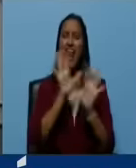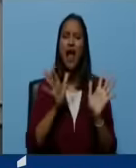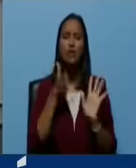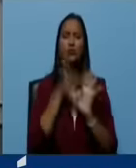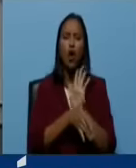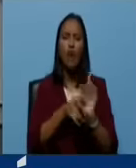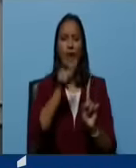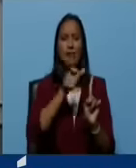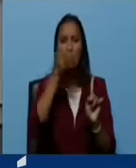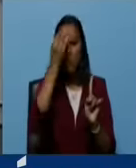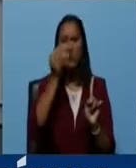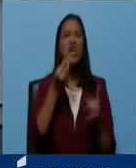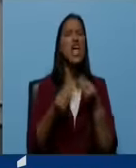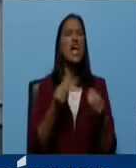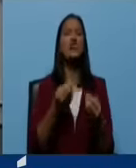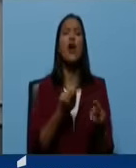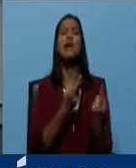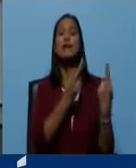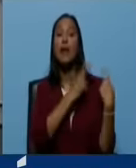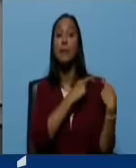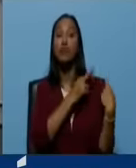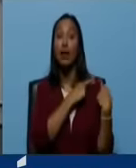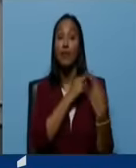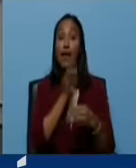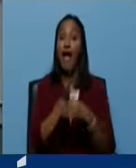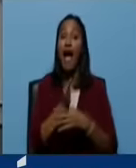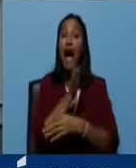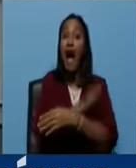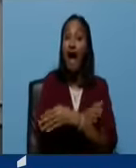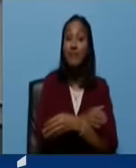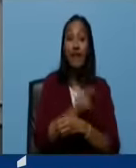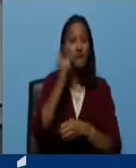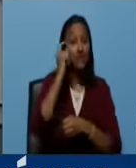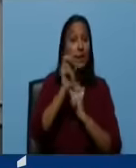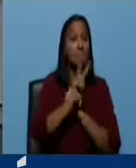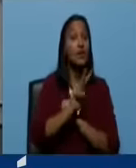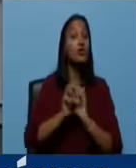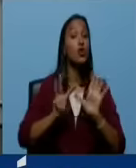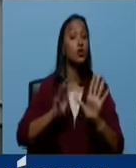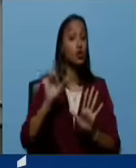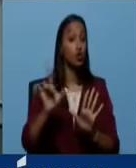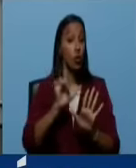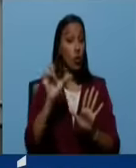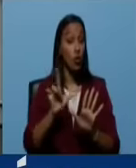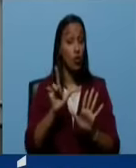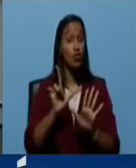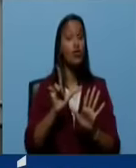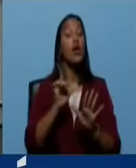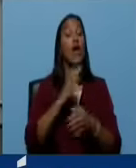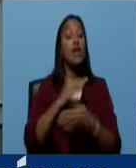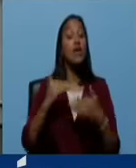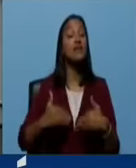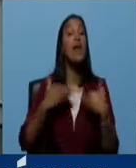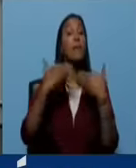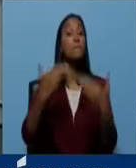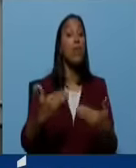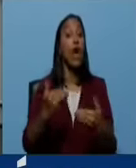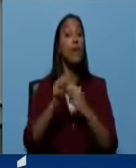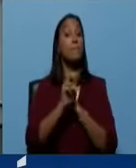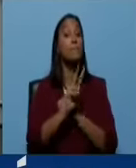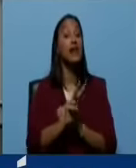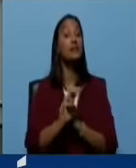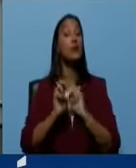responsabilidad en el antes del 28 de julio, durante el 28 de julio y después del 28 de julio, por